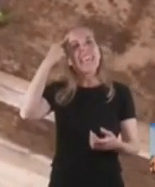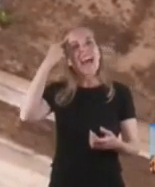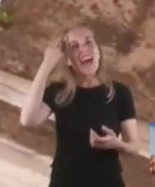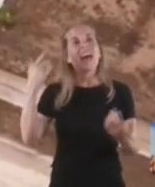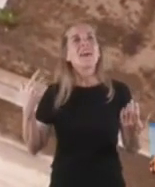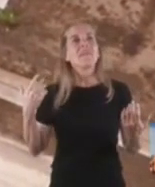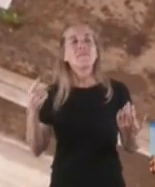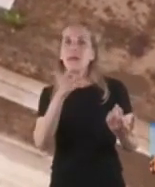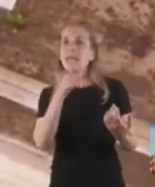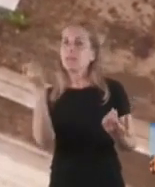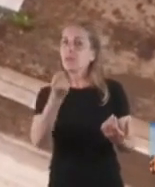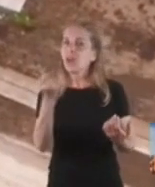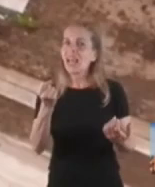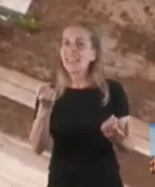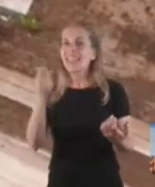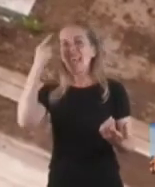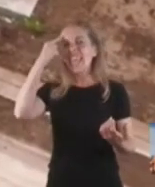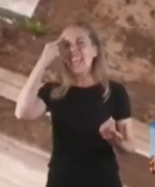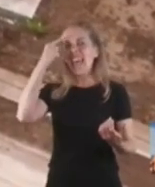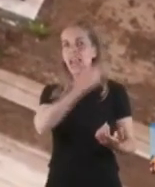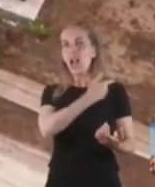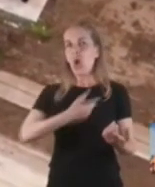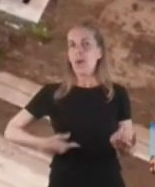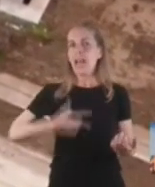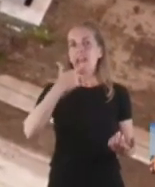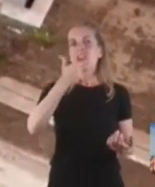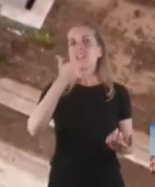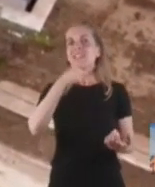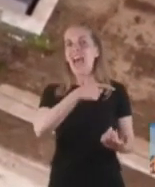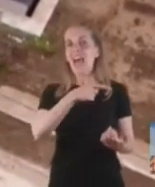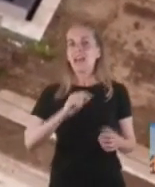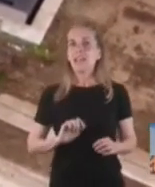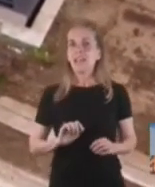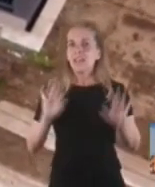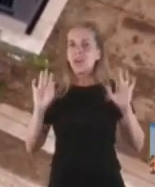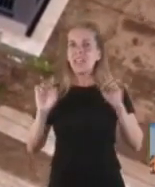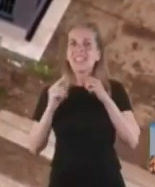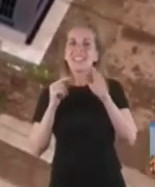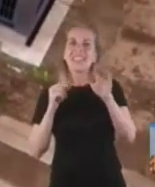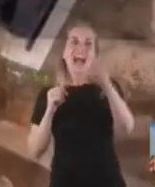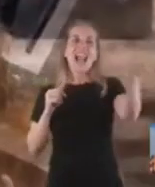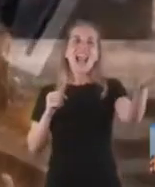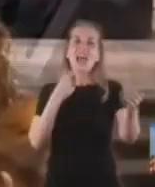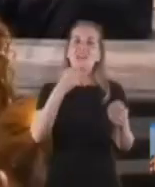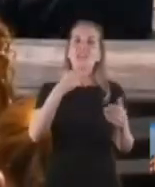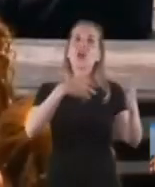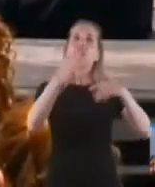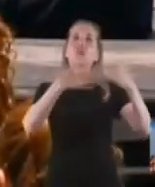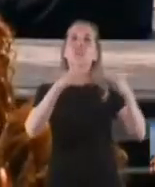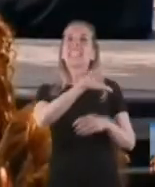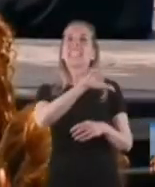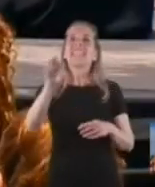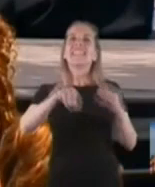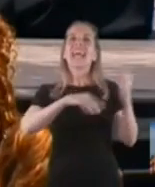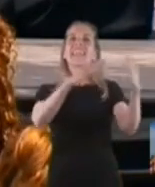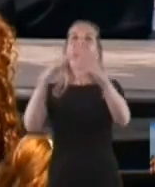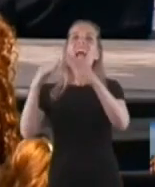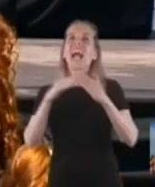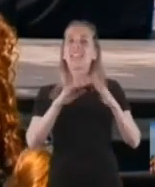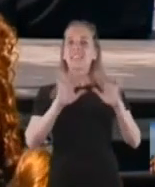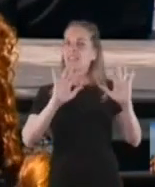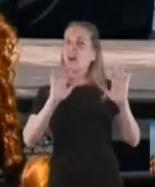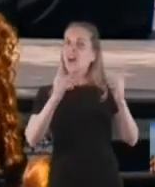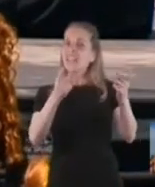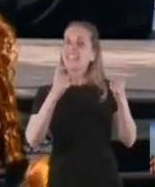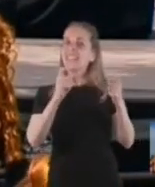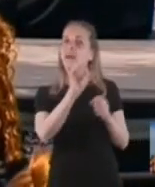idea de Alberto. No me gusta que esto se llame 300 casas, es muy frío, ¿no? Es muy frío, Alberto.